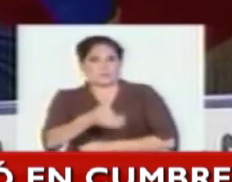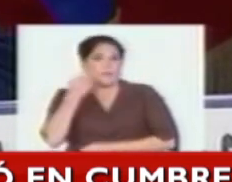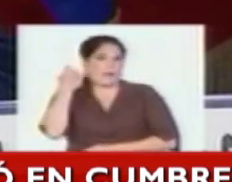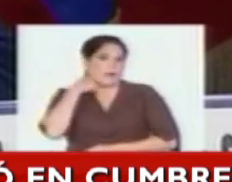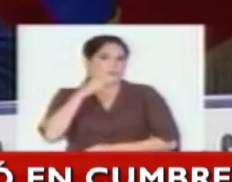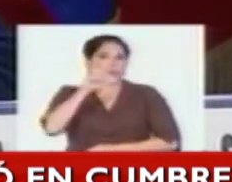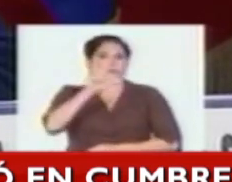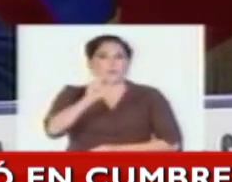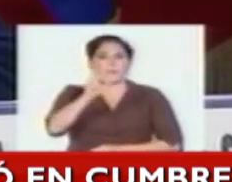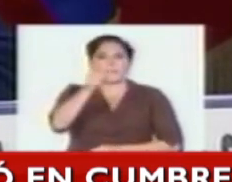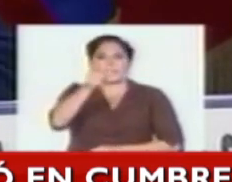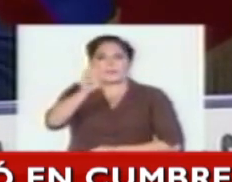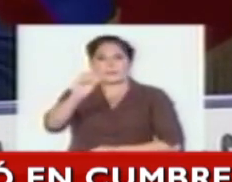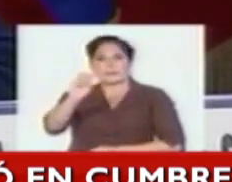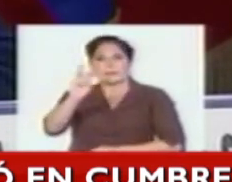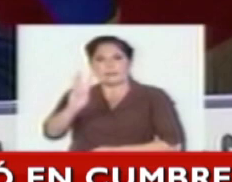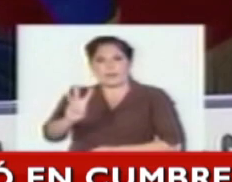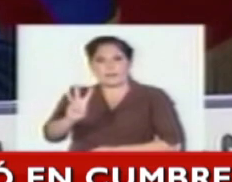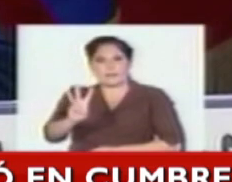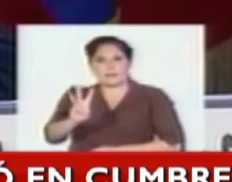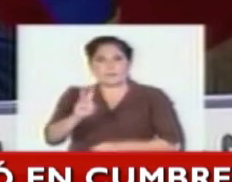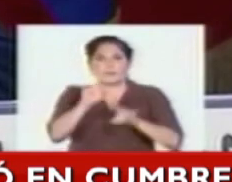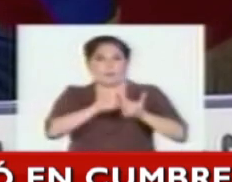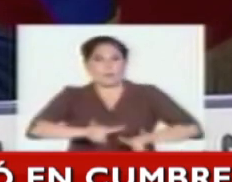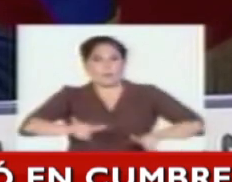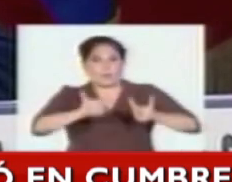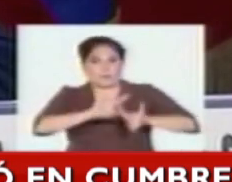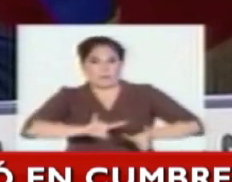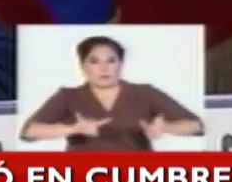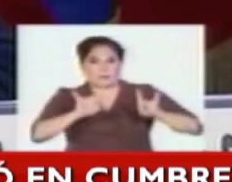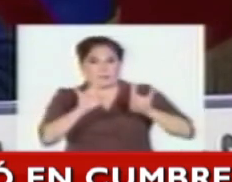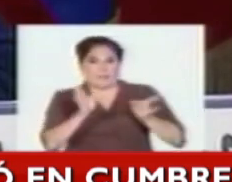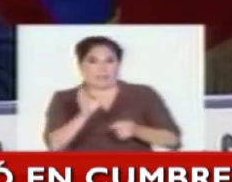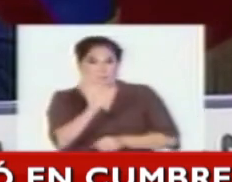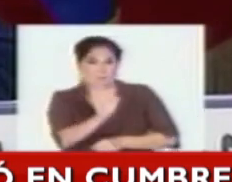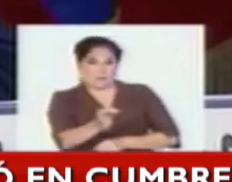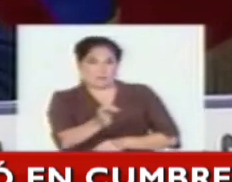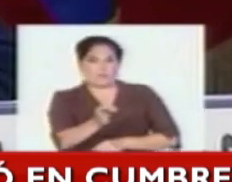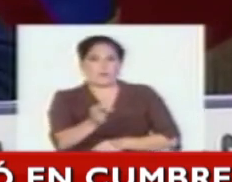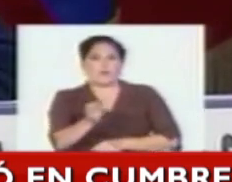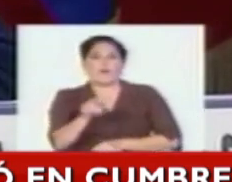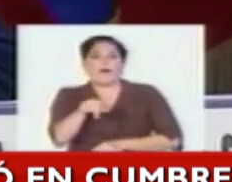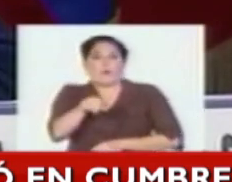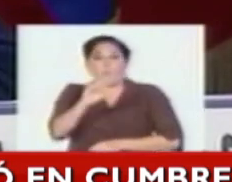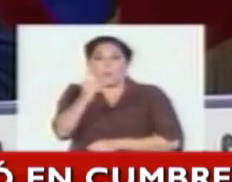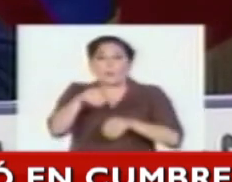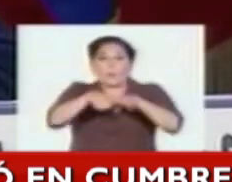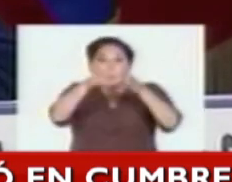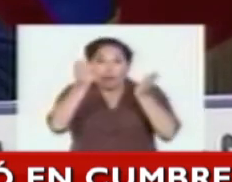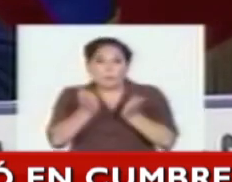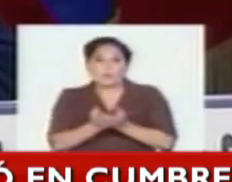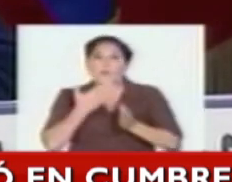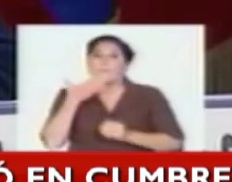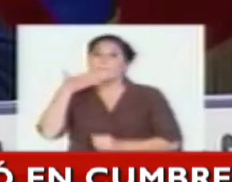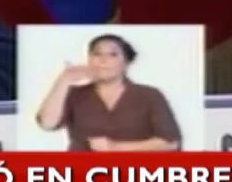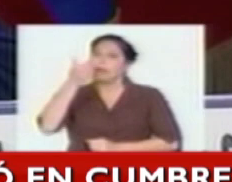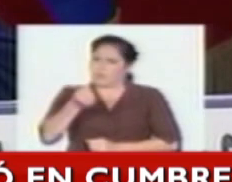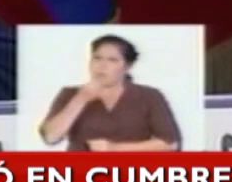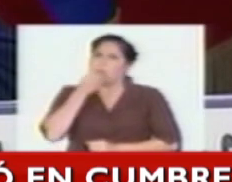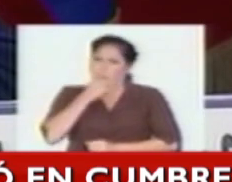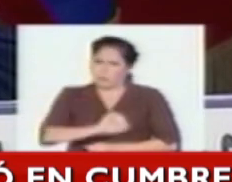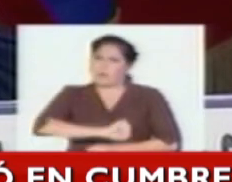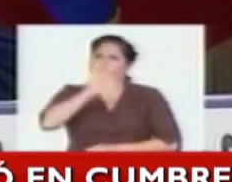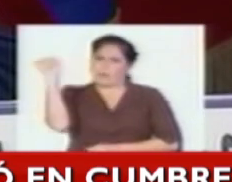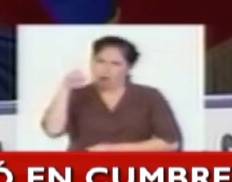año 2003 en la universidad de Buenos Aires cuando expresó que un mundo mejor es